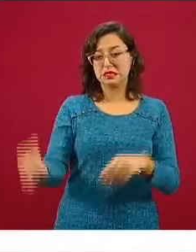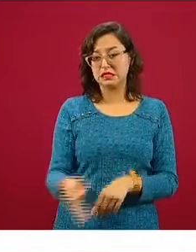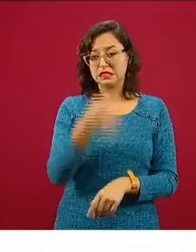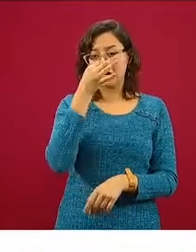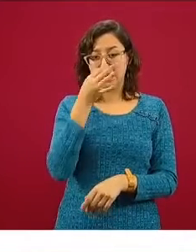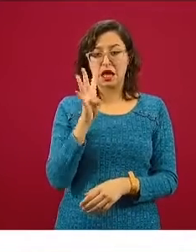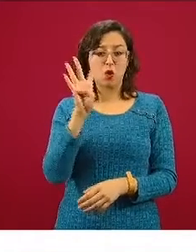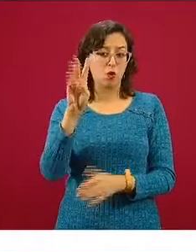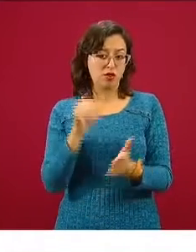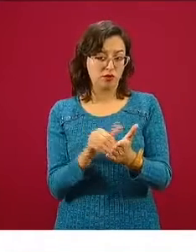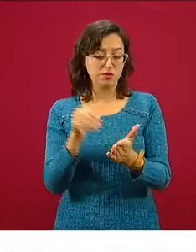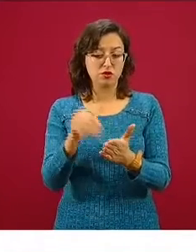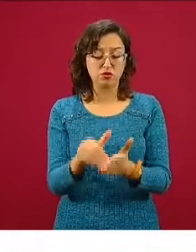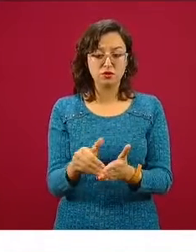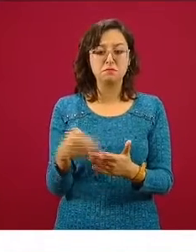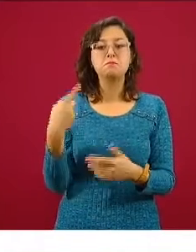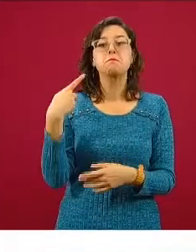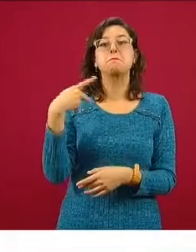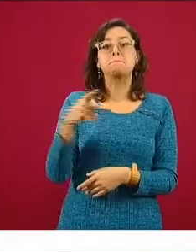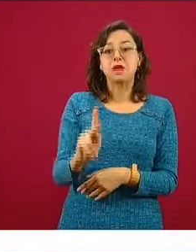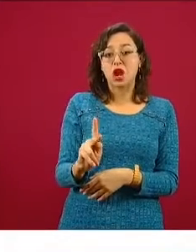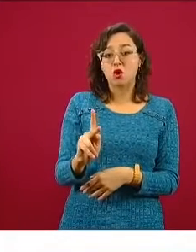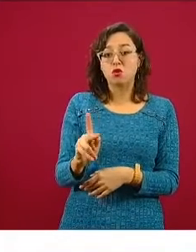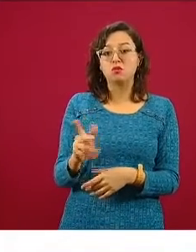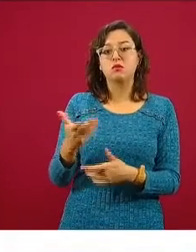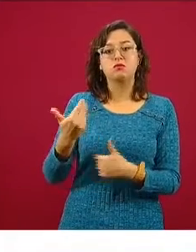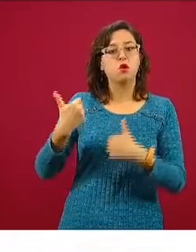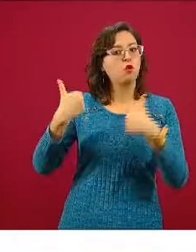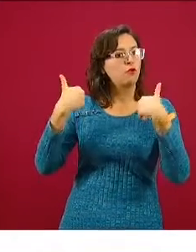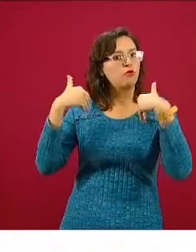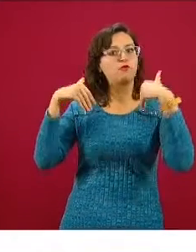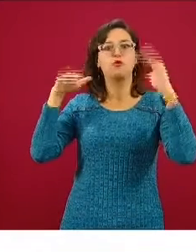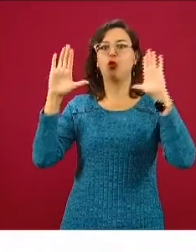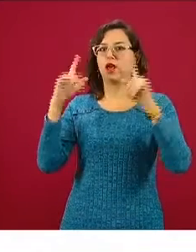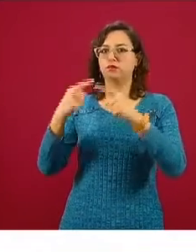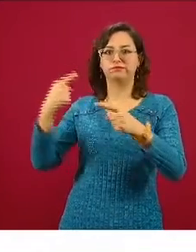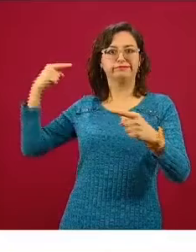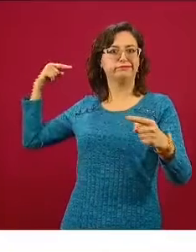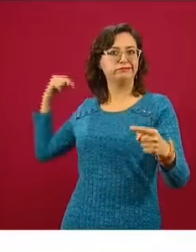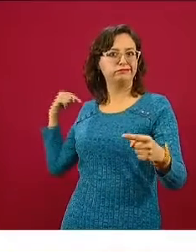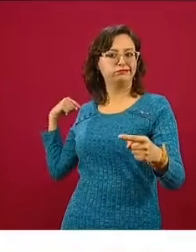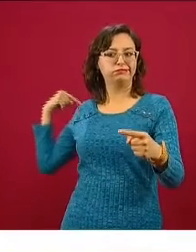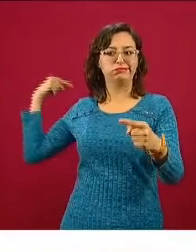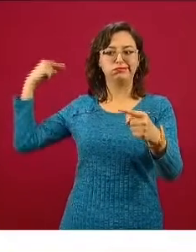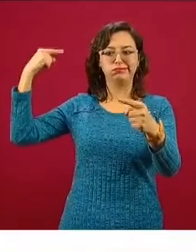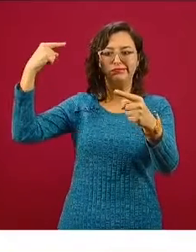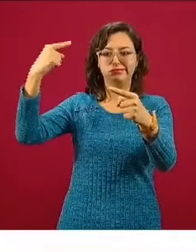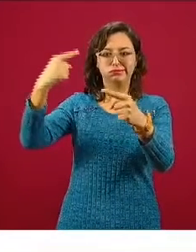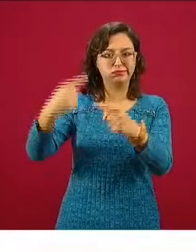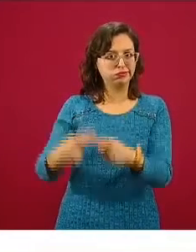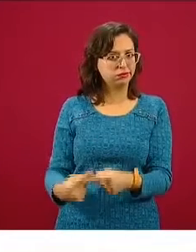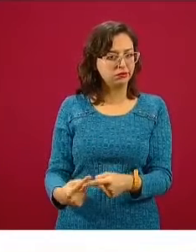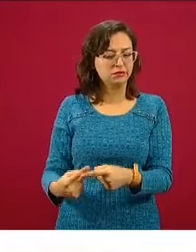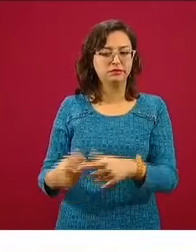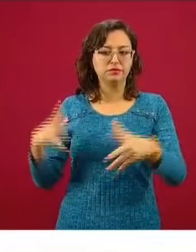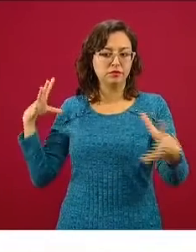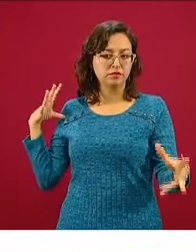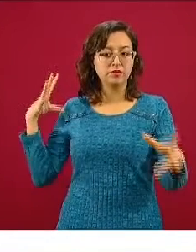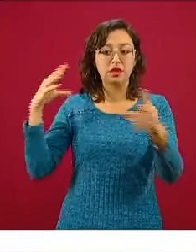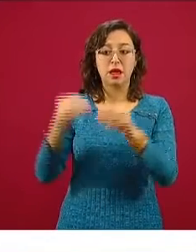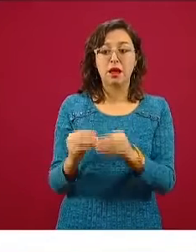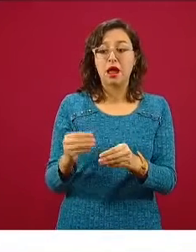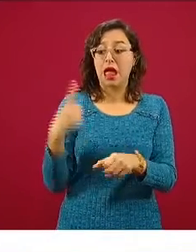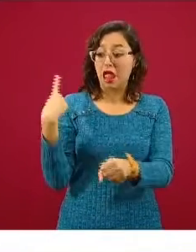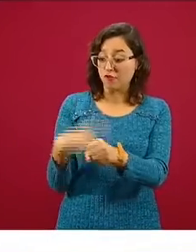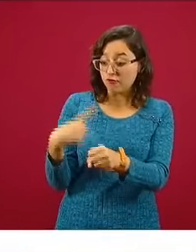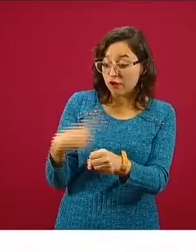recordar que estos son personas que en algún momento lo han tenido, pero permanecen con actividad de enfermedad